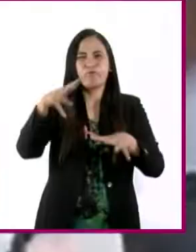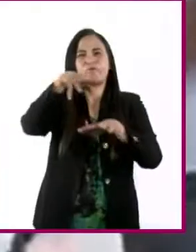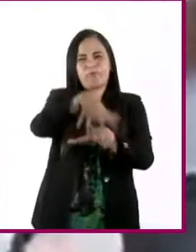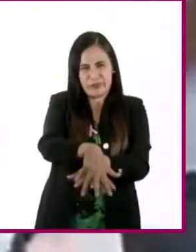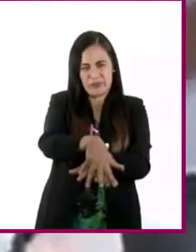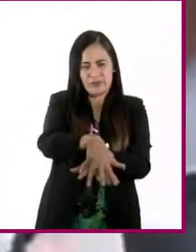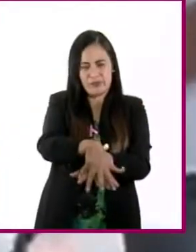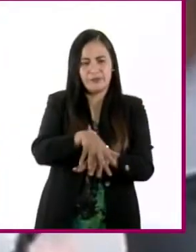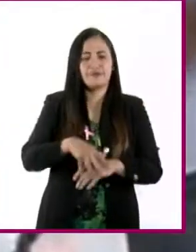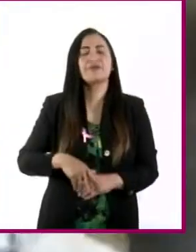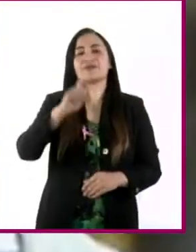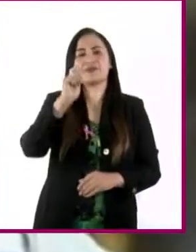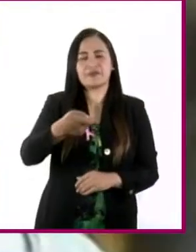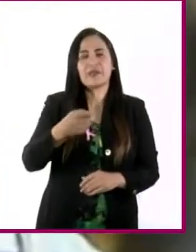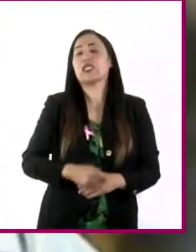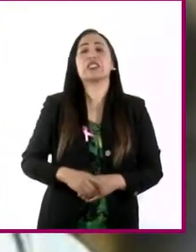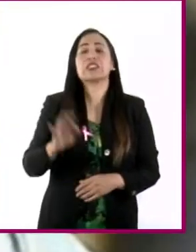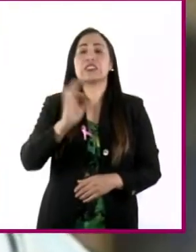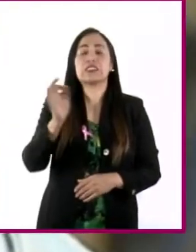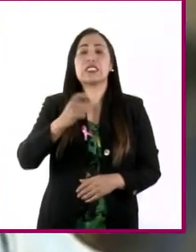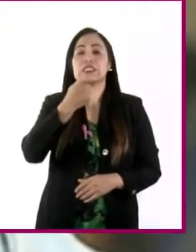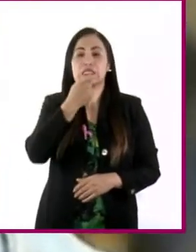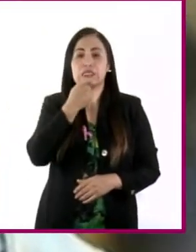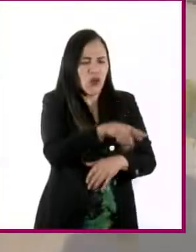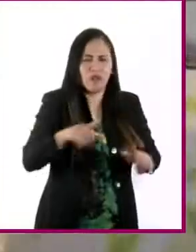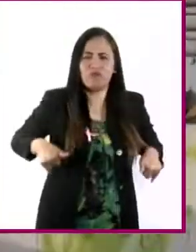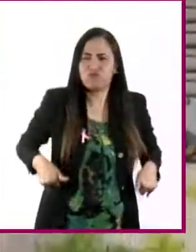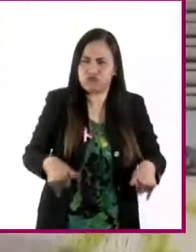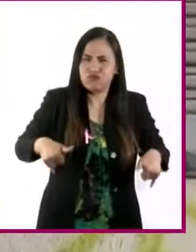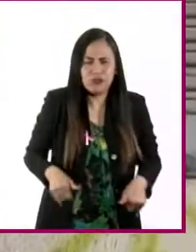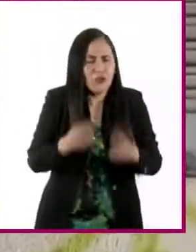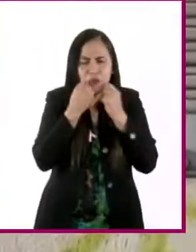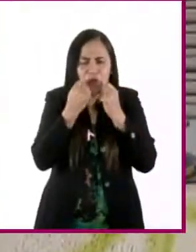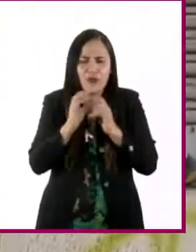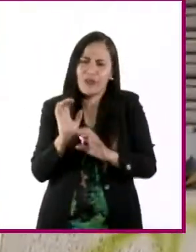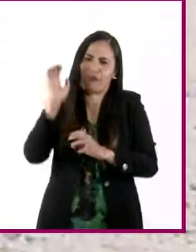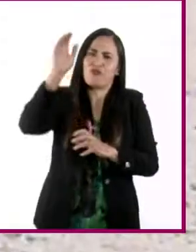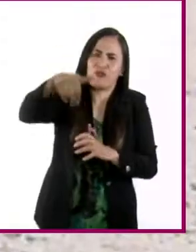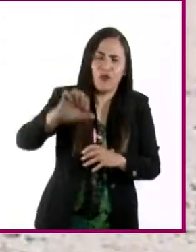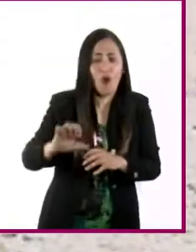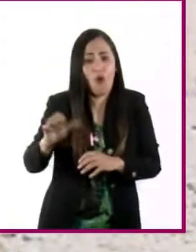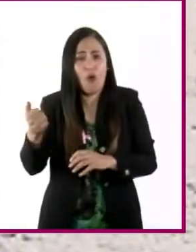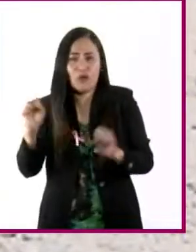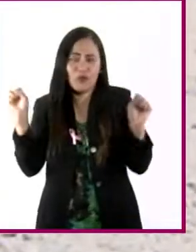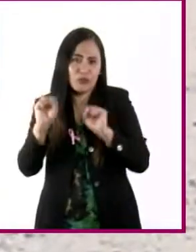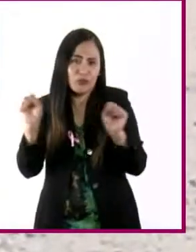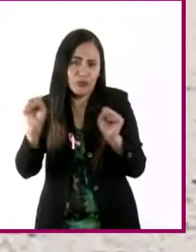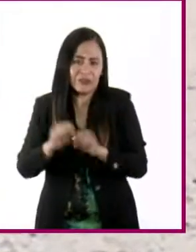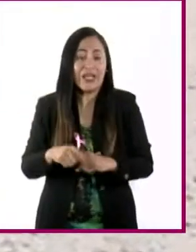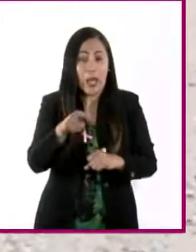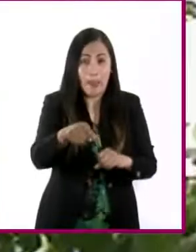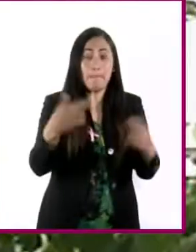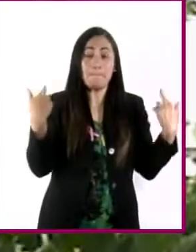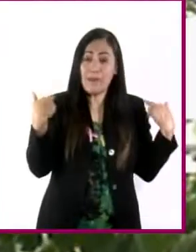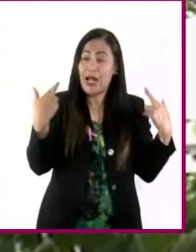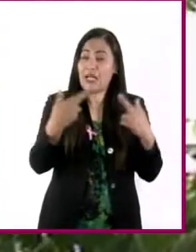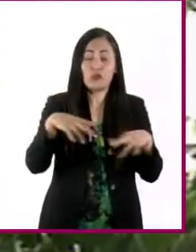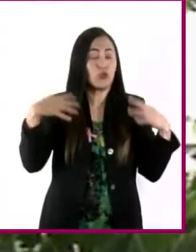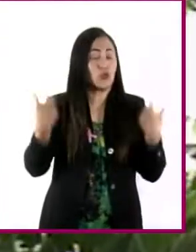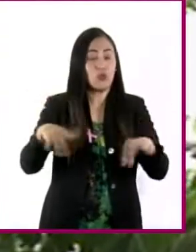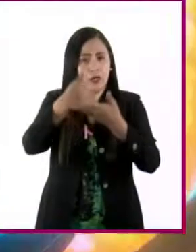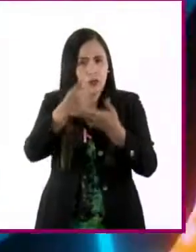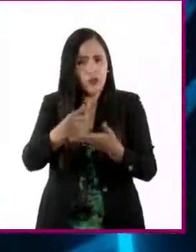muchas limitaciones, sobre todo desde una perspectiva social. Y esto los afecta en distintos ámbitos, ¿no? Como el escolar, como acabamos